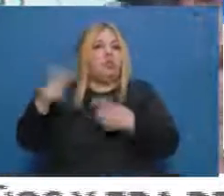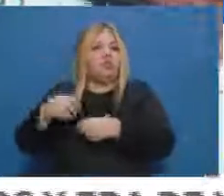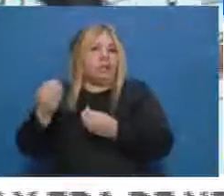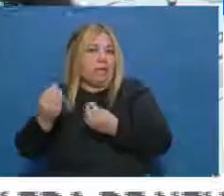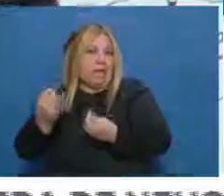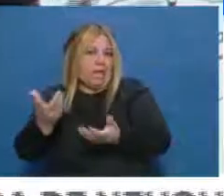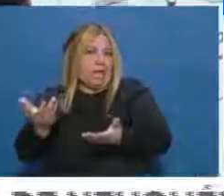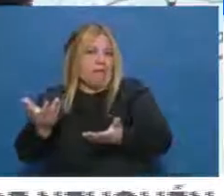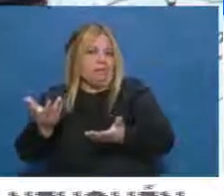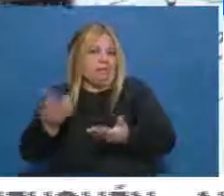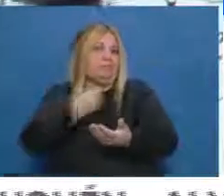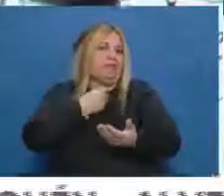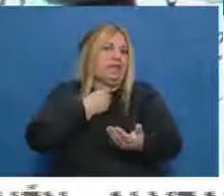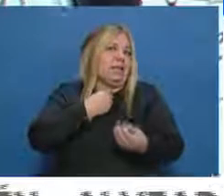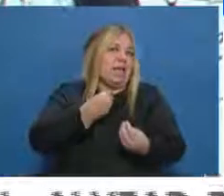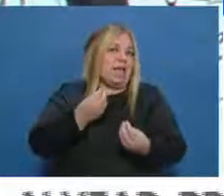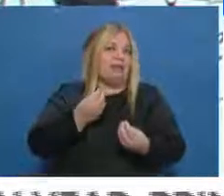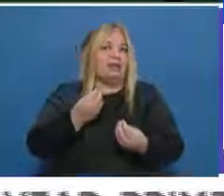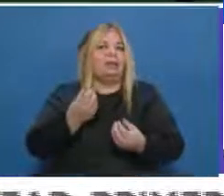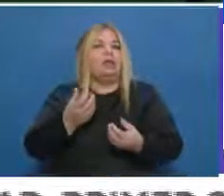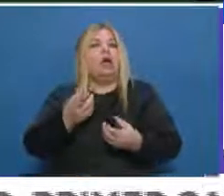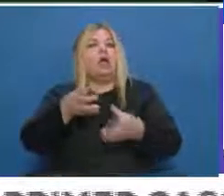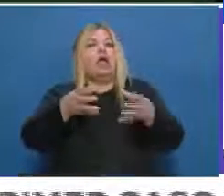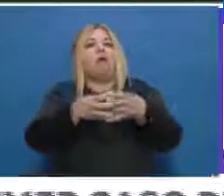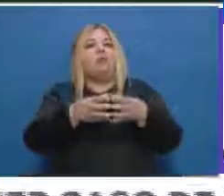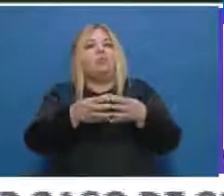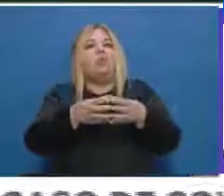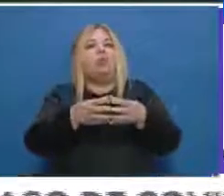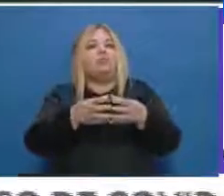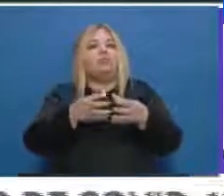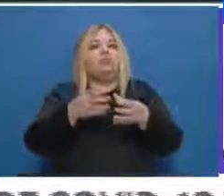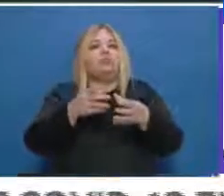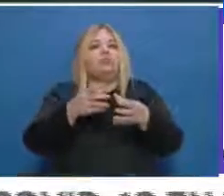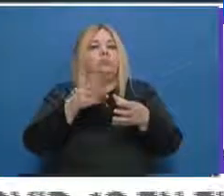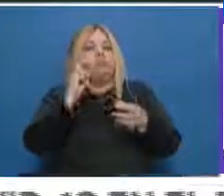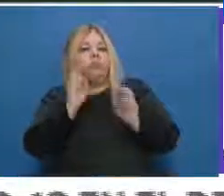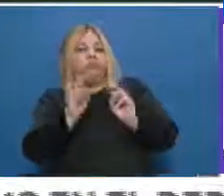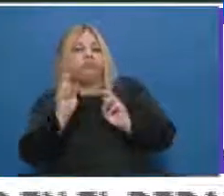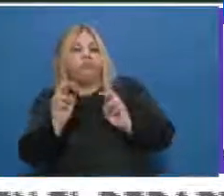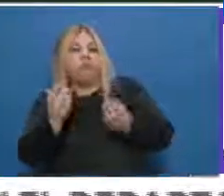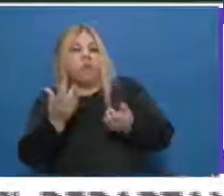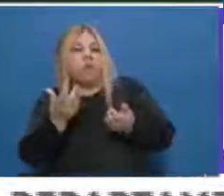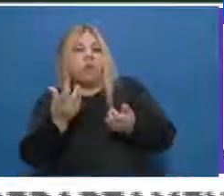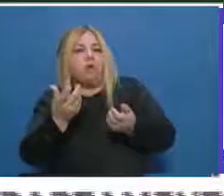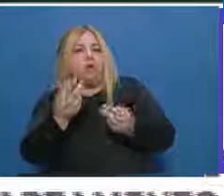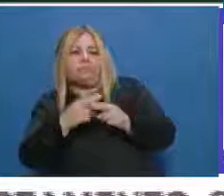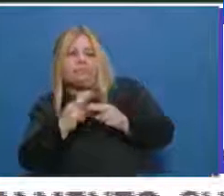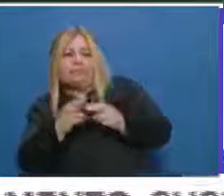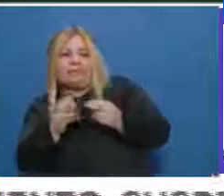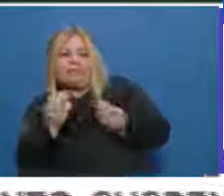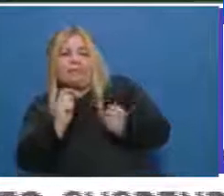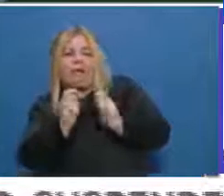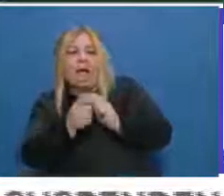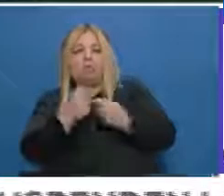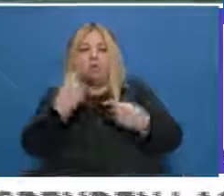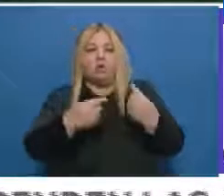¿qué puesto se va a reforzar profesionalmente el equipo? Bueno, estamos tratando de armar un equipo, digamos, competitivo en varios